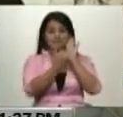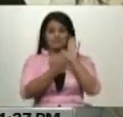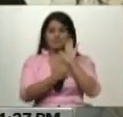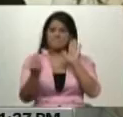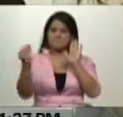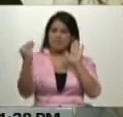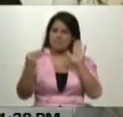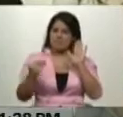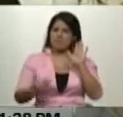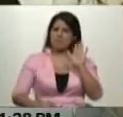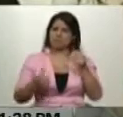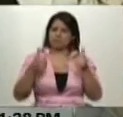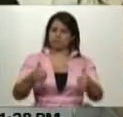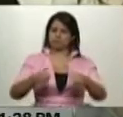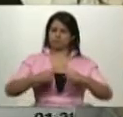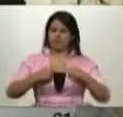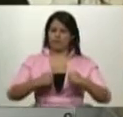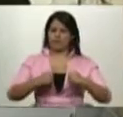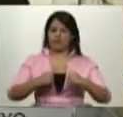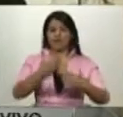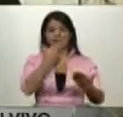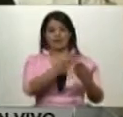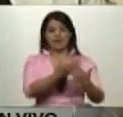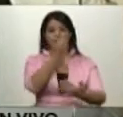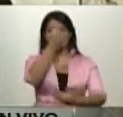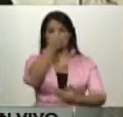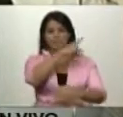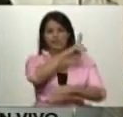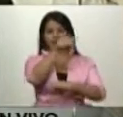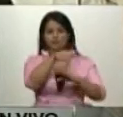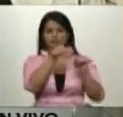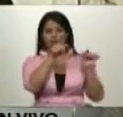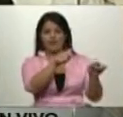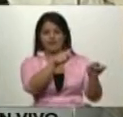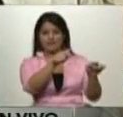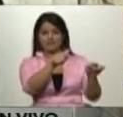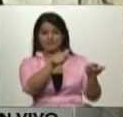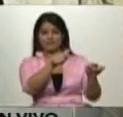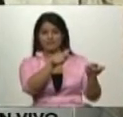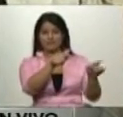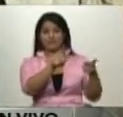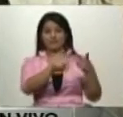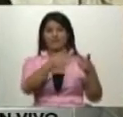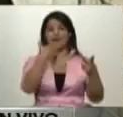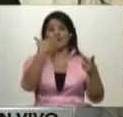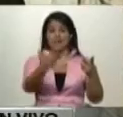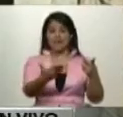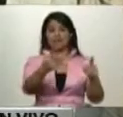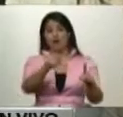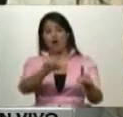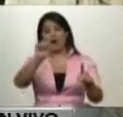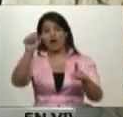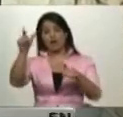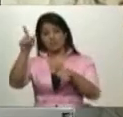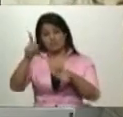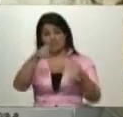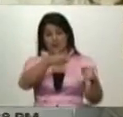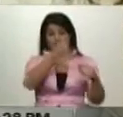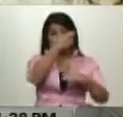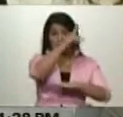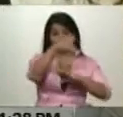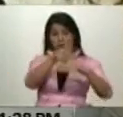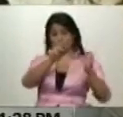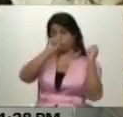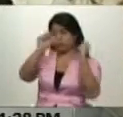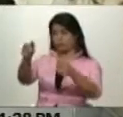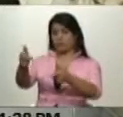a través de nuestra Asamblea Nacional. A través también de los poderes habilitantes que la Asamblea Nacional le